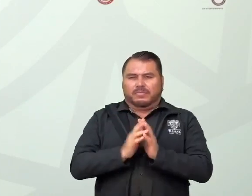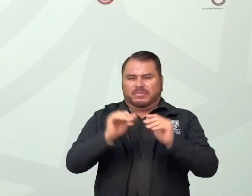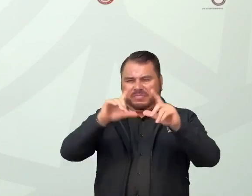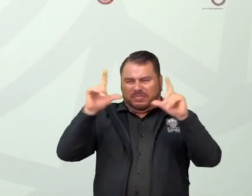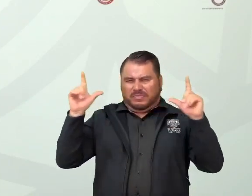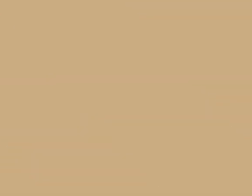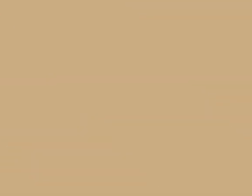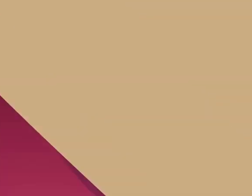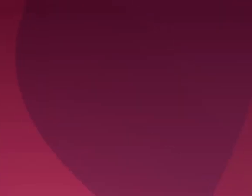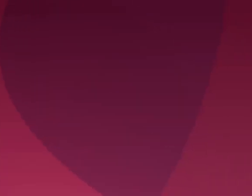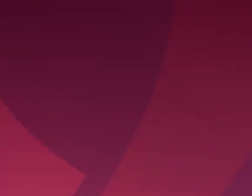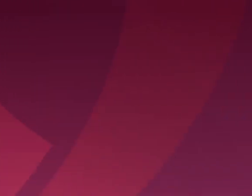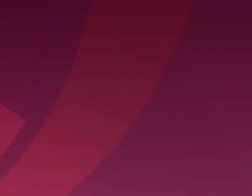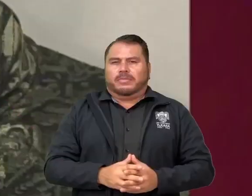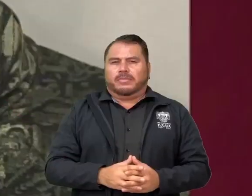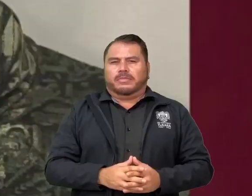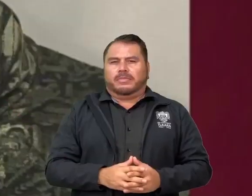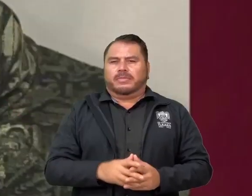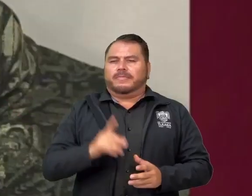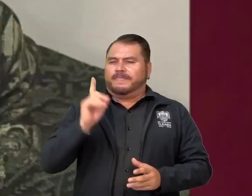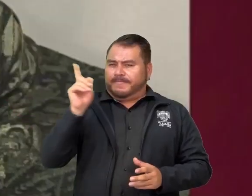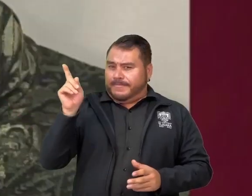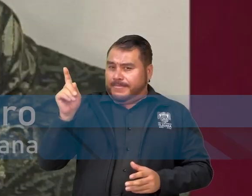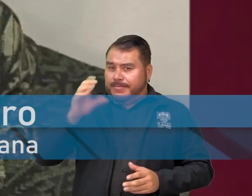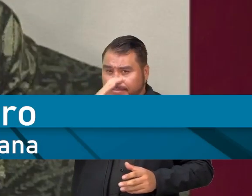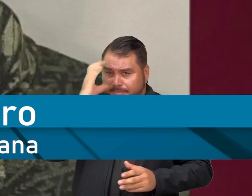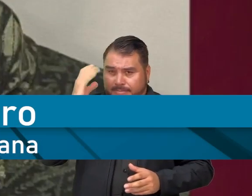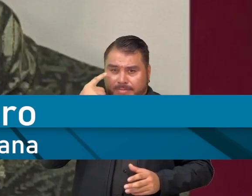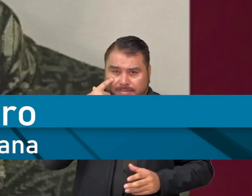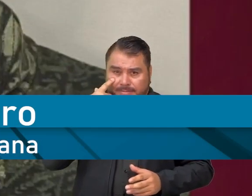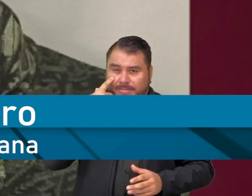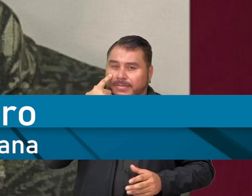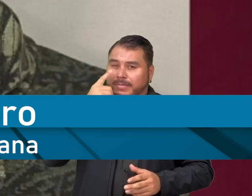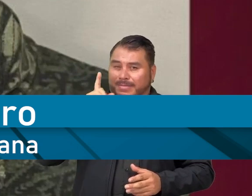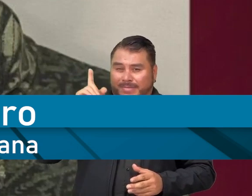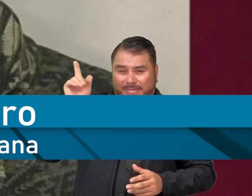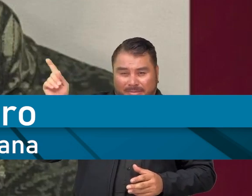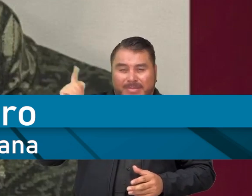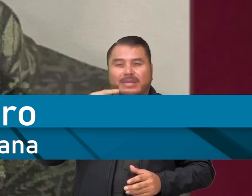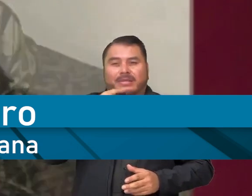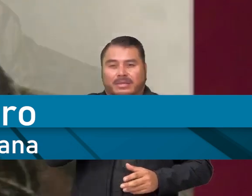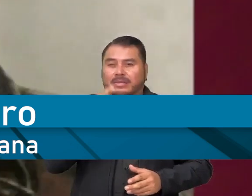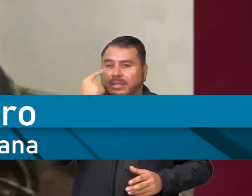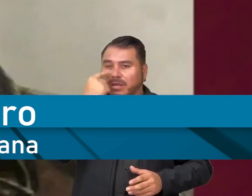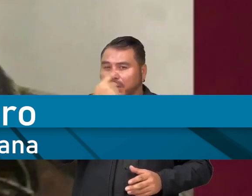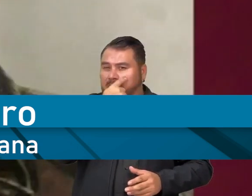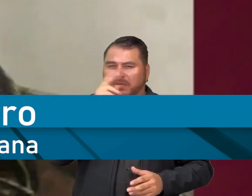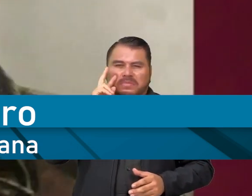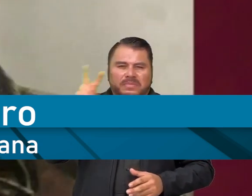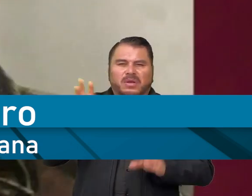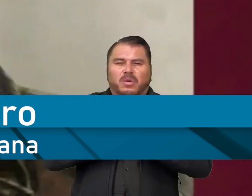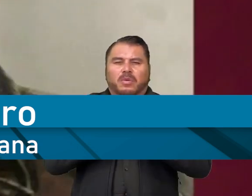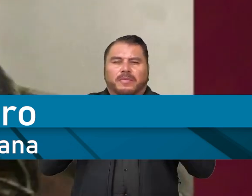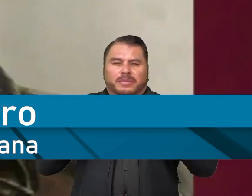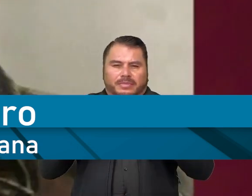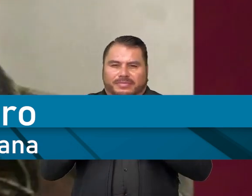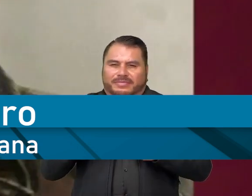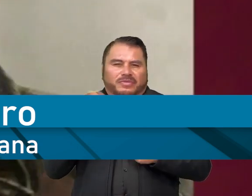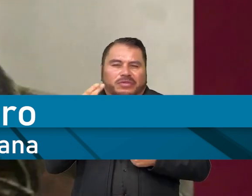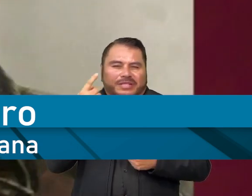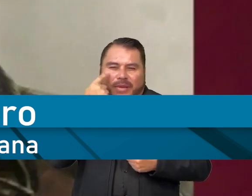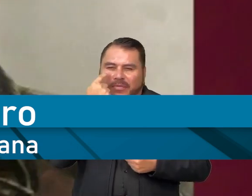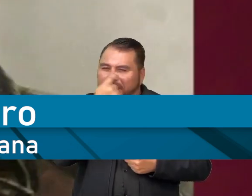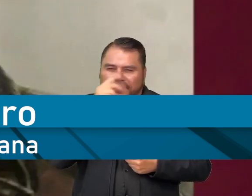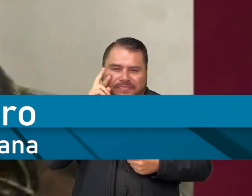de prensa que ofrece cada semana la presidenta municipal vea se dice que en los ojos se ve cómo es la persona pero creo que no necesitamos